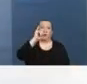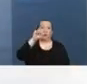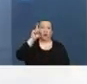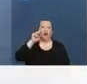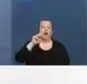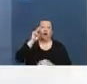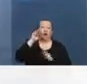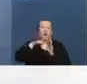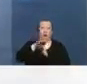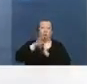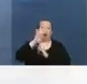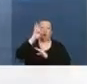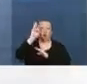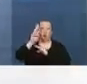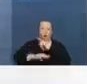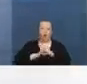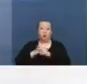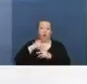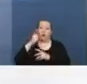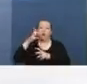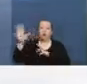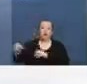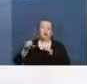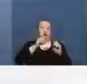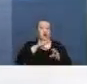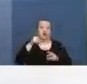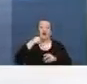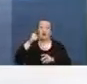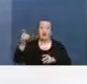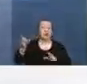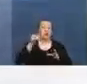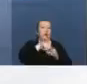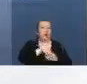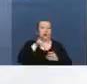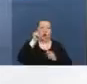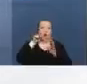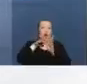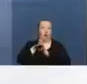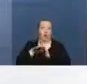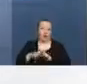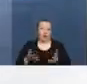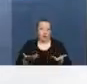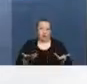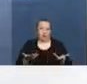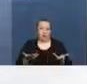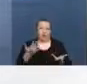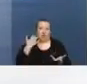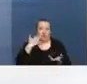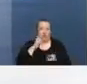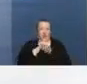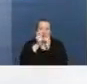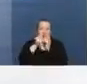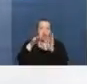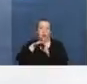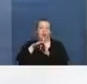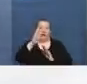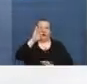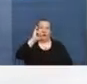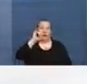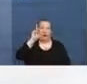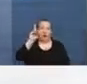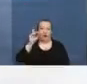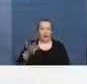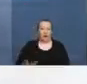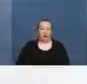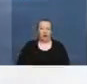banco y le permitirá trabajar el banquetero mental de desarrollo de banco el nombre está más hay que cambiar